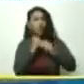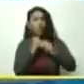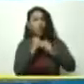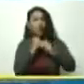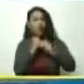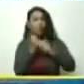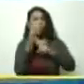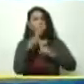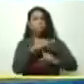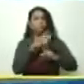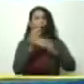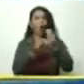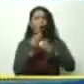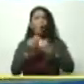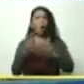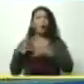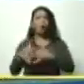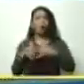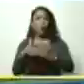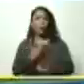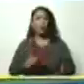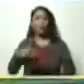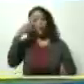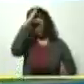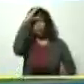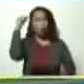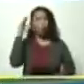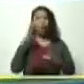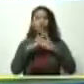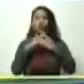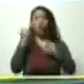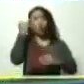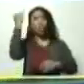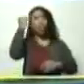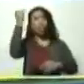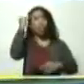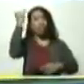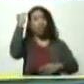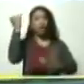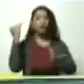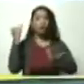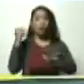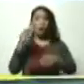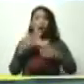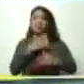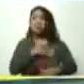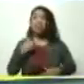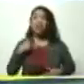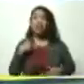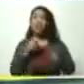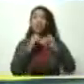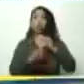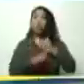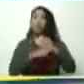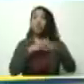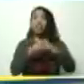Donald Trump que ideologizó todo y pretenden seguir ideologizando y chantajeando a un país